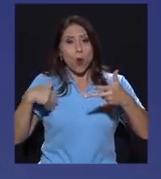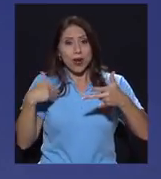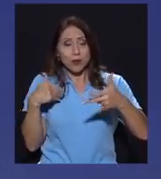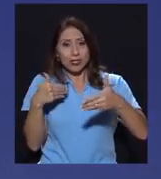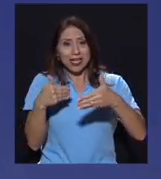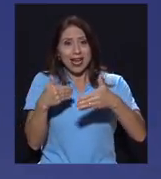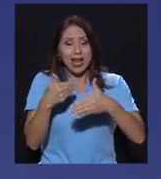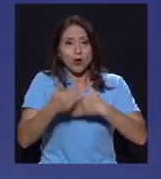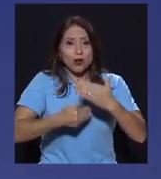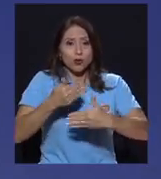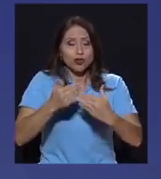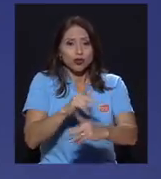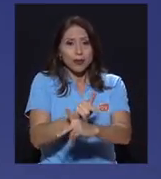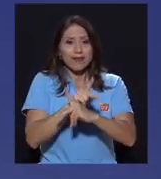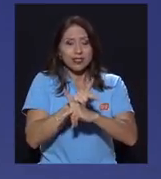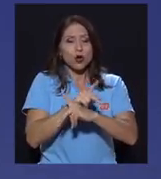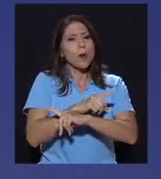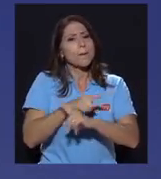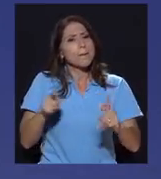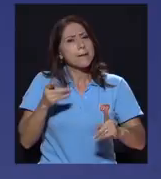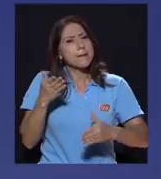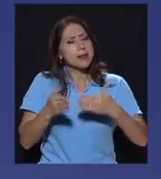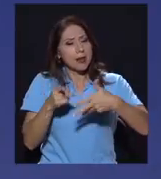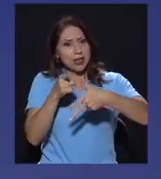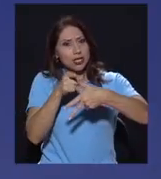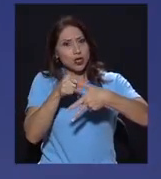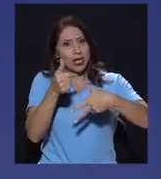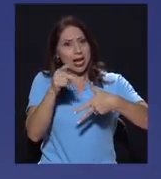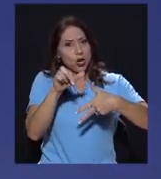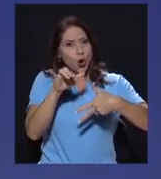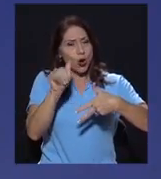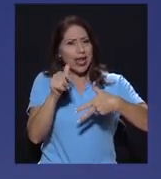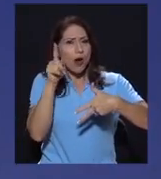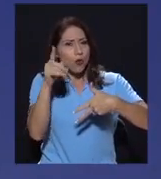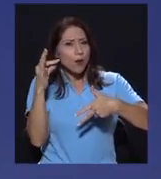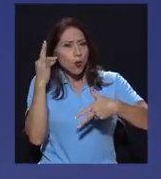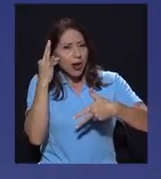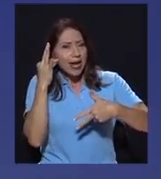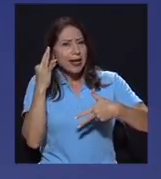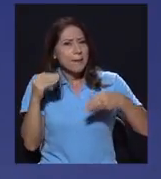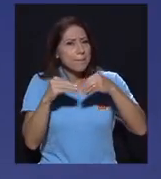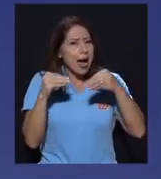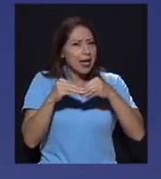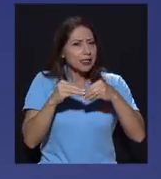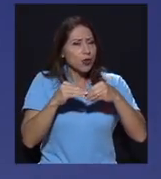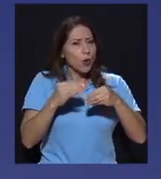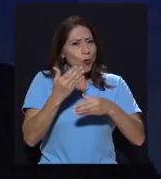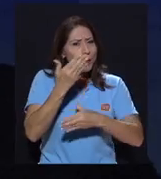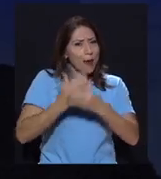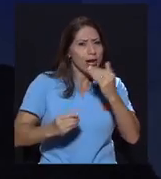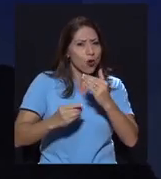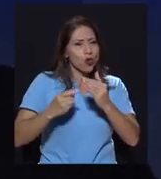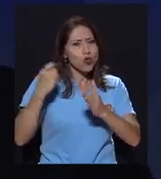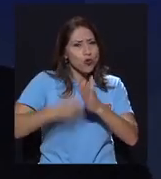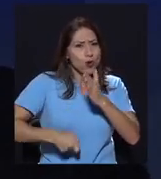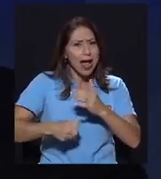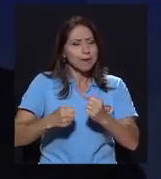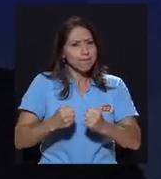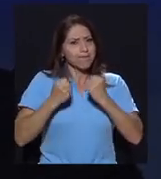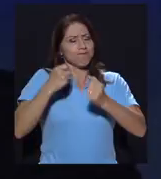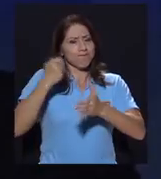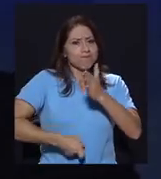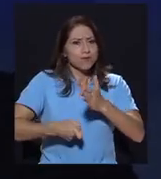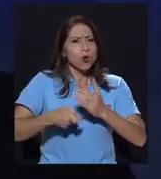a estos procesos de prevención pero de repente doña gloria una mujer que podría pensarse más desde la mano dura como como lo ve